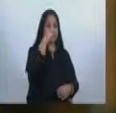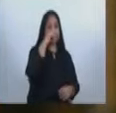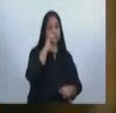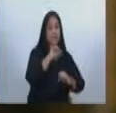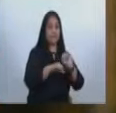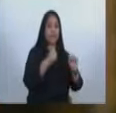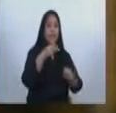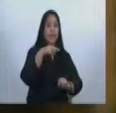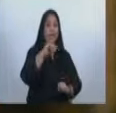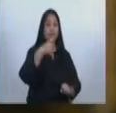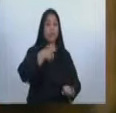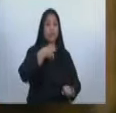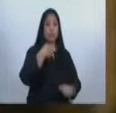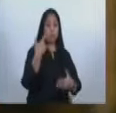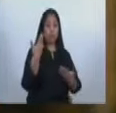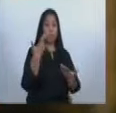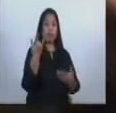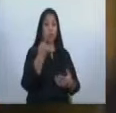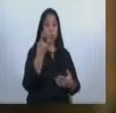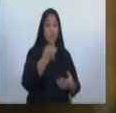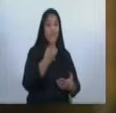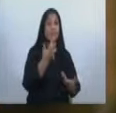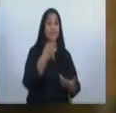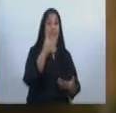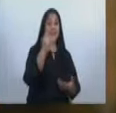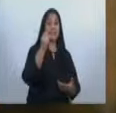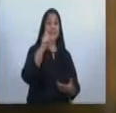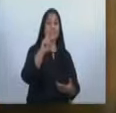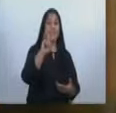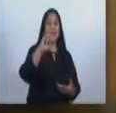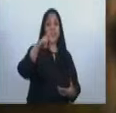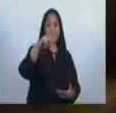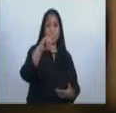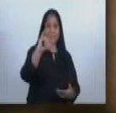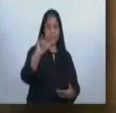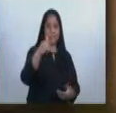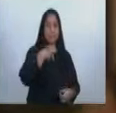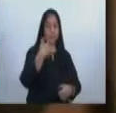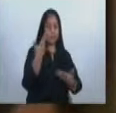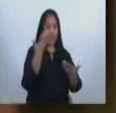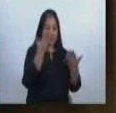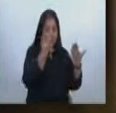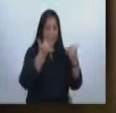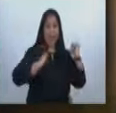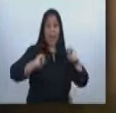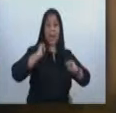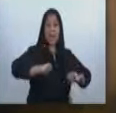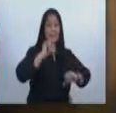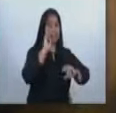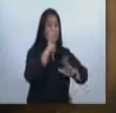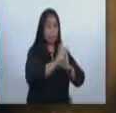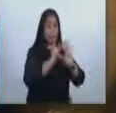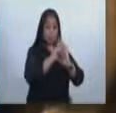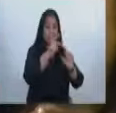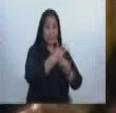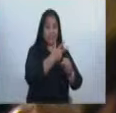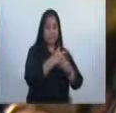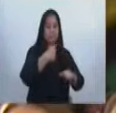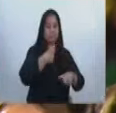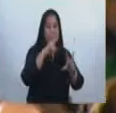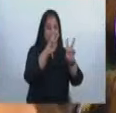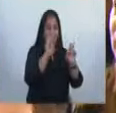facultad de música y artes visuales de la Universidad davinchi de Guatemala mucho gusto mi pregunta está en relación con mi carrera y dice